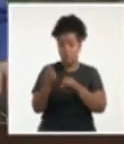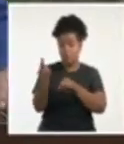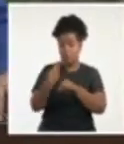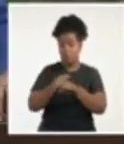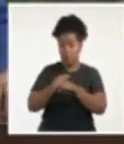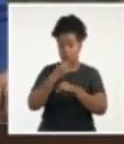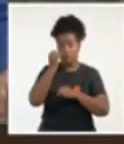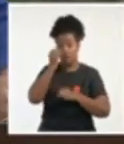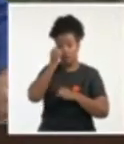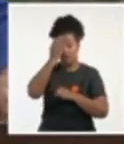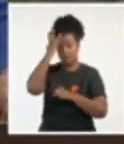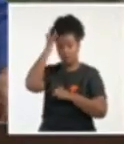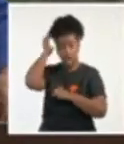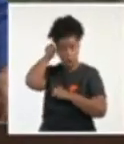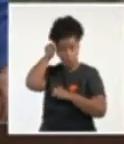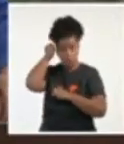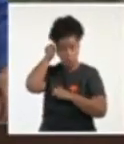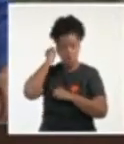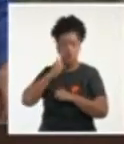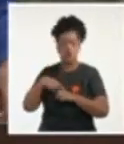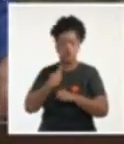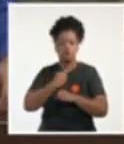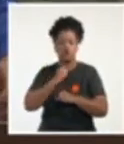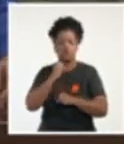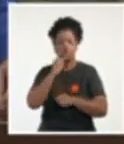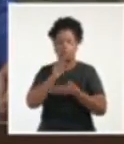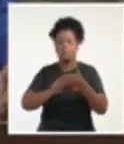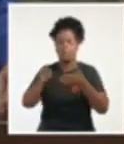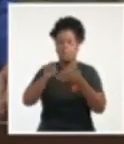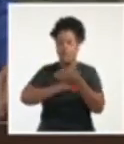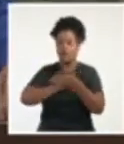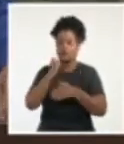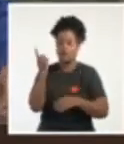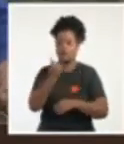Raúl Castro Ruz, se elaboró un plan nacional de enfrentamiento